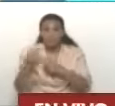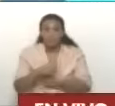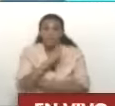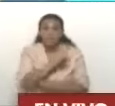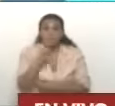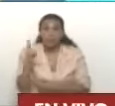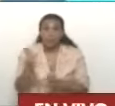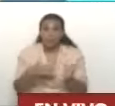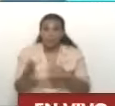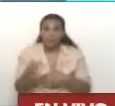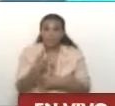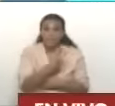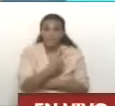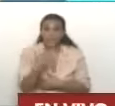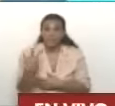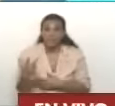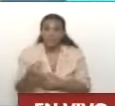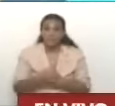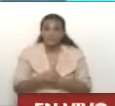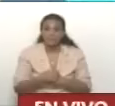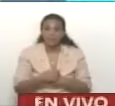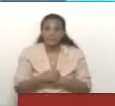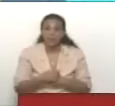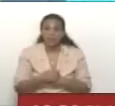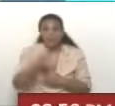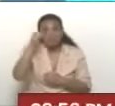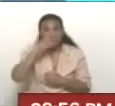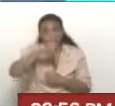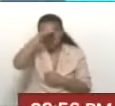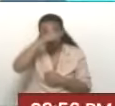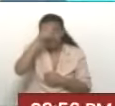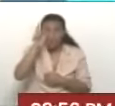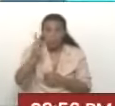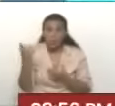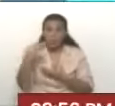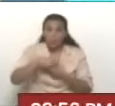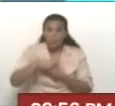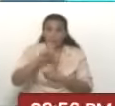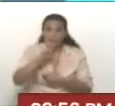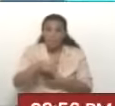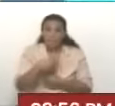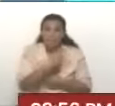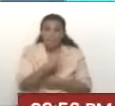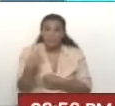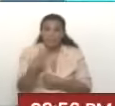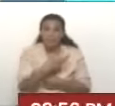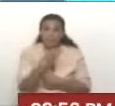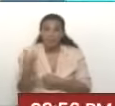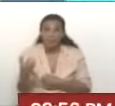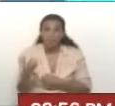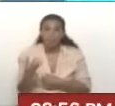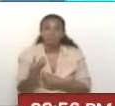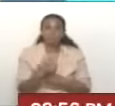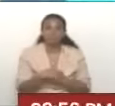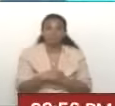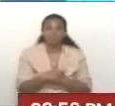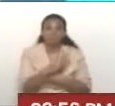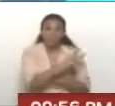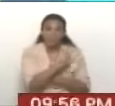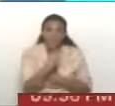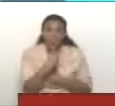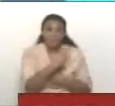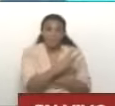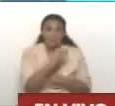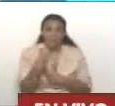22, 23. ¿Los fines de semana? Sí, señor. 22, 23, 24.